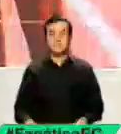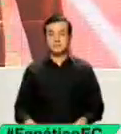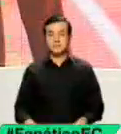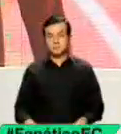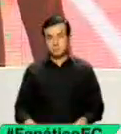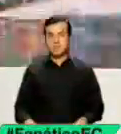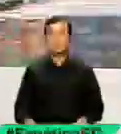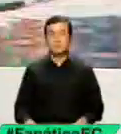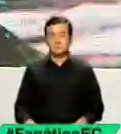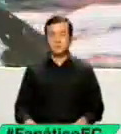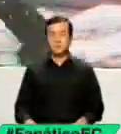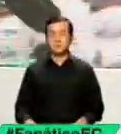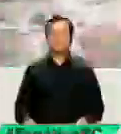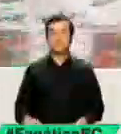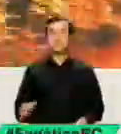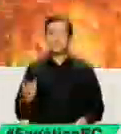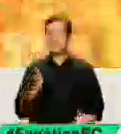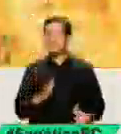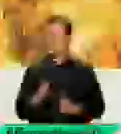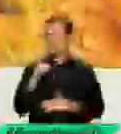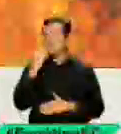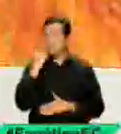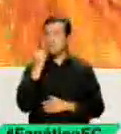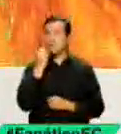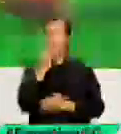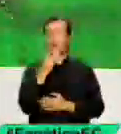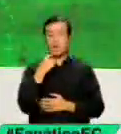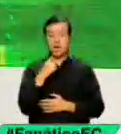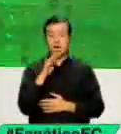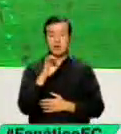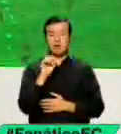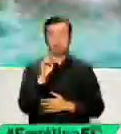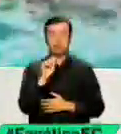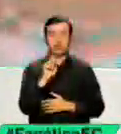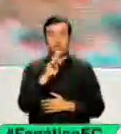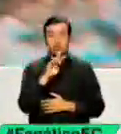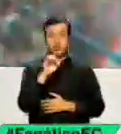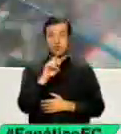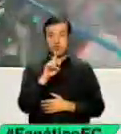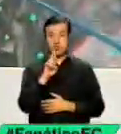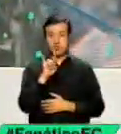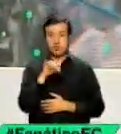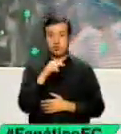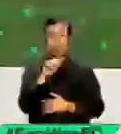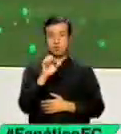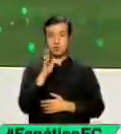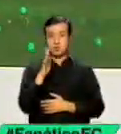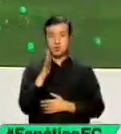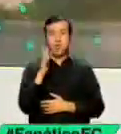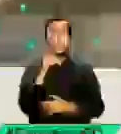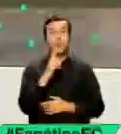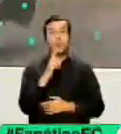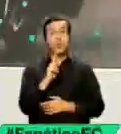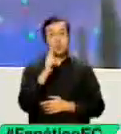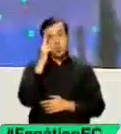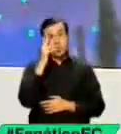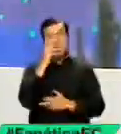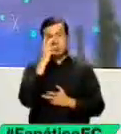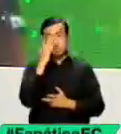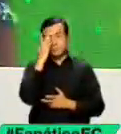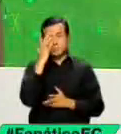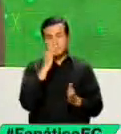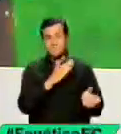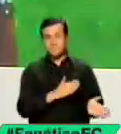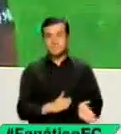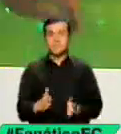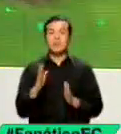Y Liga entrena hoy en horas de la tarde con la novedad de que Gastón Rodríguez no continúa en el conjunto albo. El uruguayo salió bastante molesto después de la variante